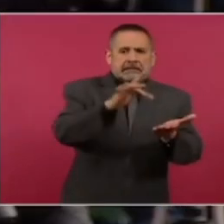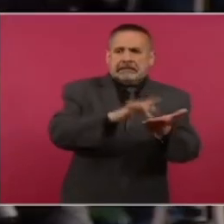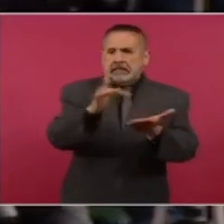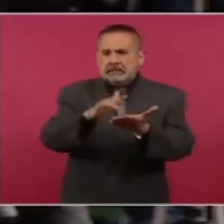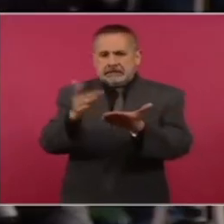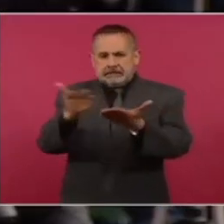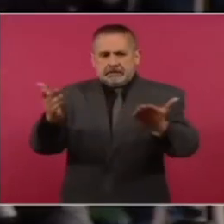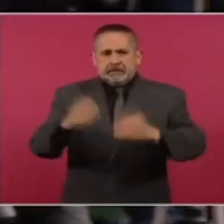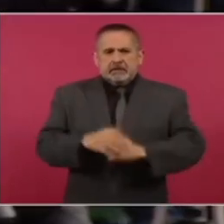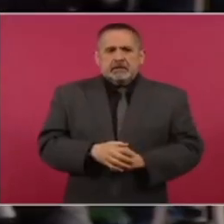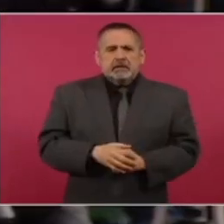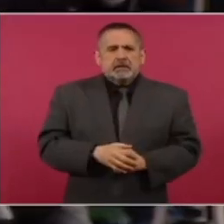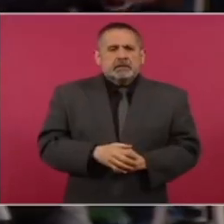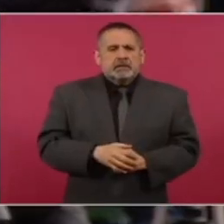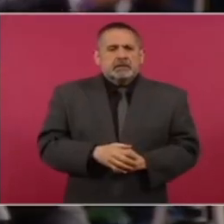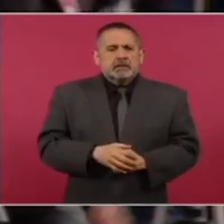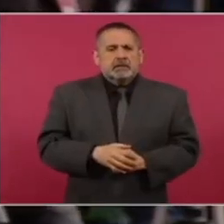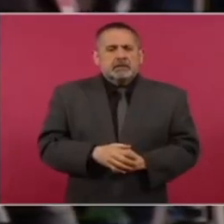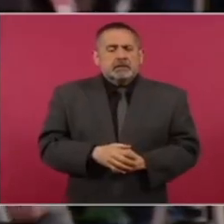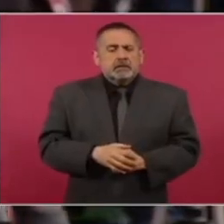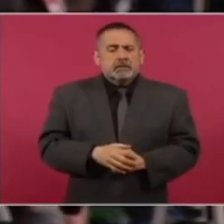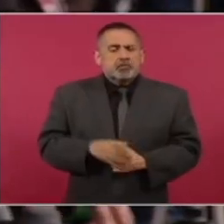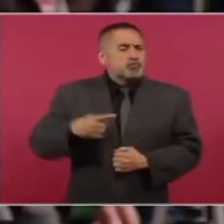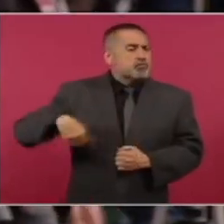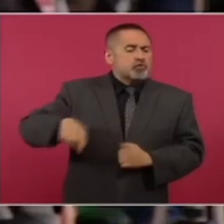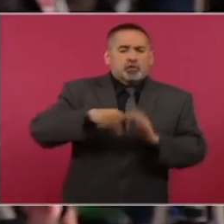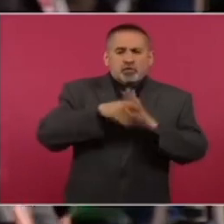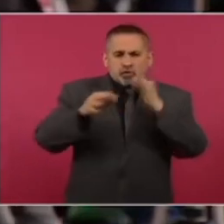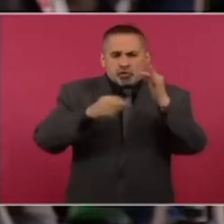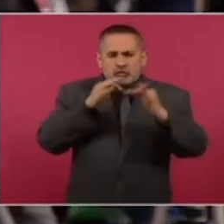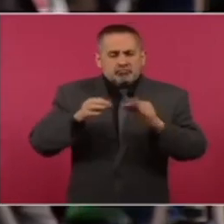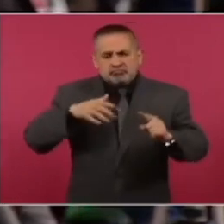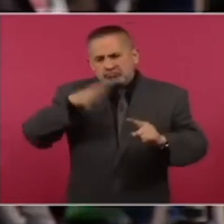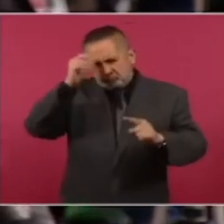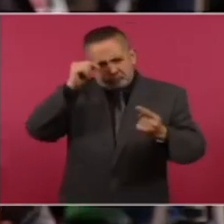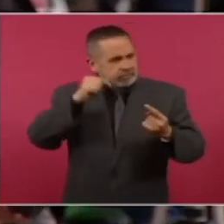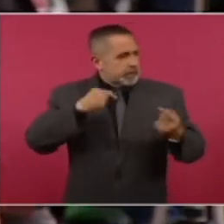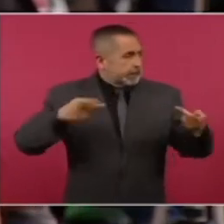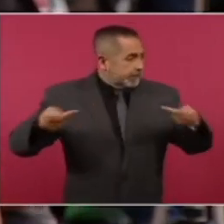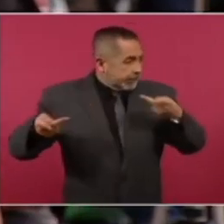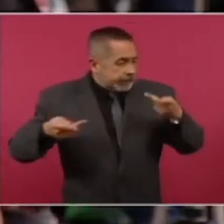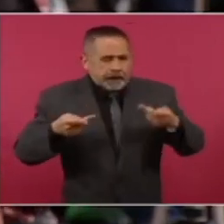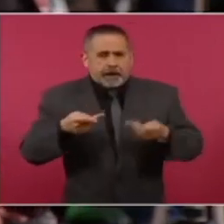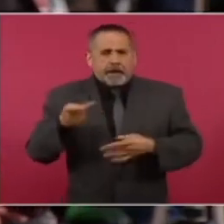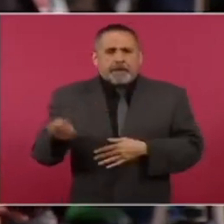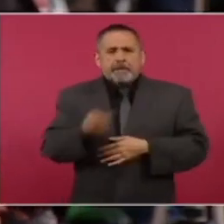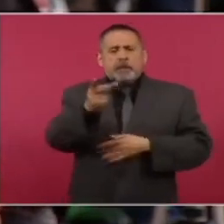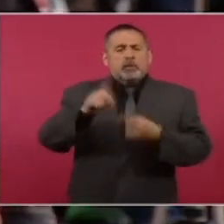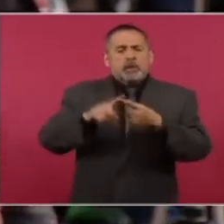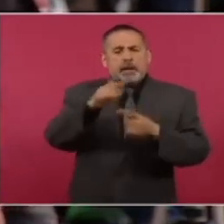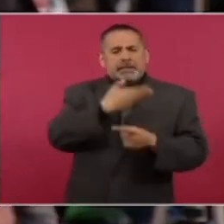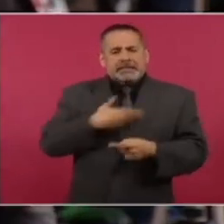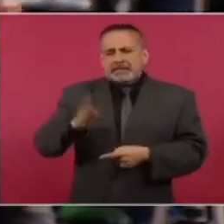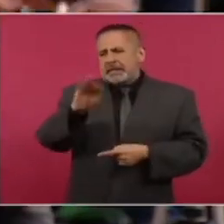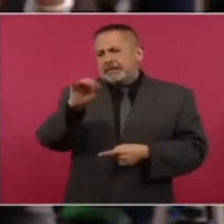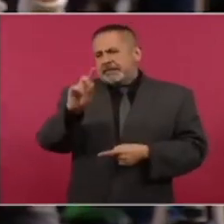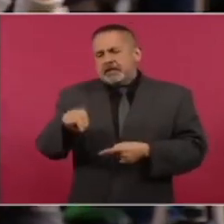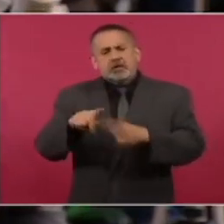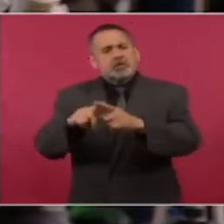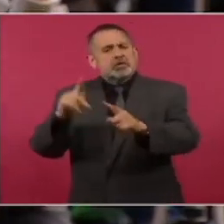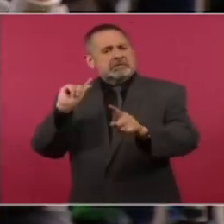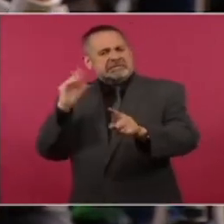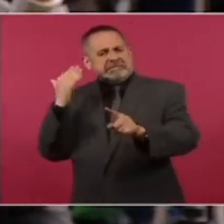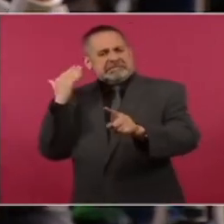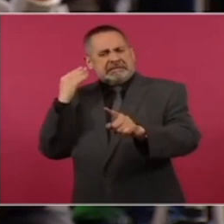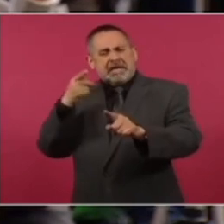tardes. Los comunicadores de México hemos acordado algunas preguntas para el presidente Biden. Sé que recién anunció que